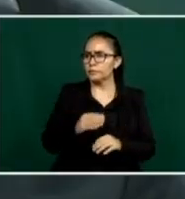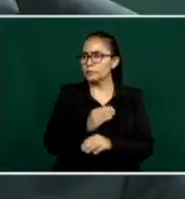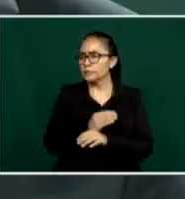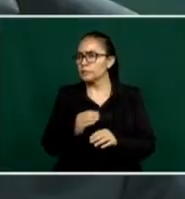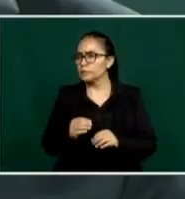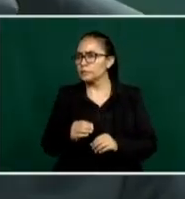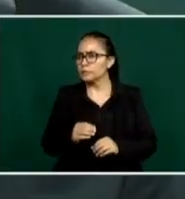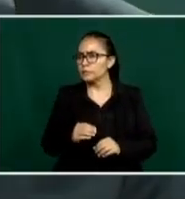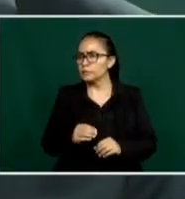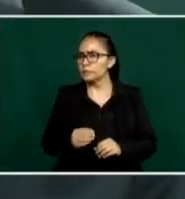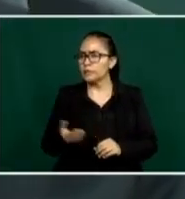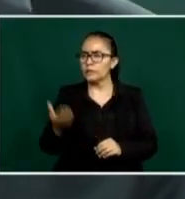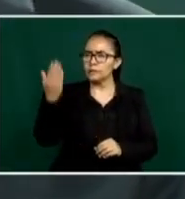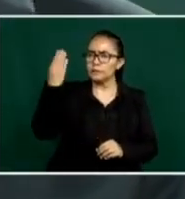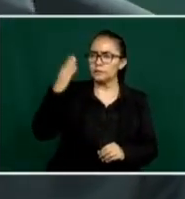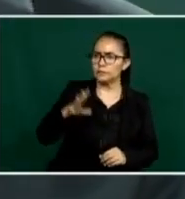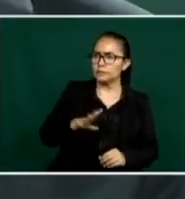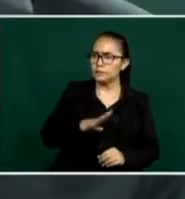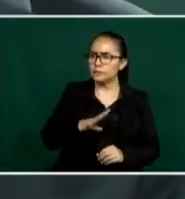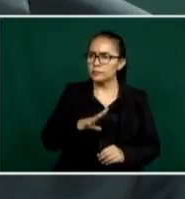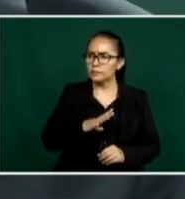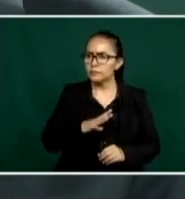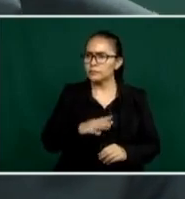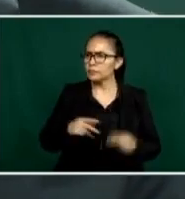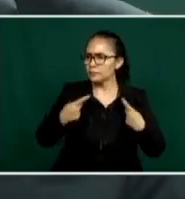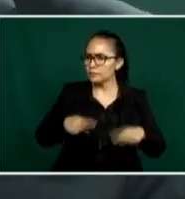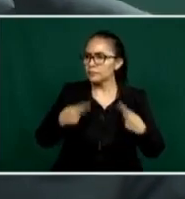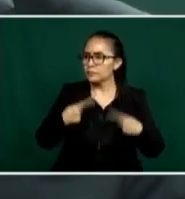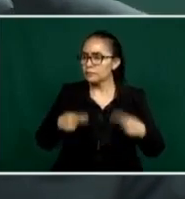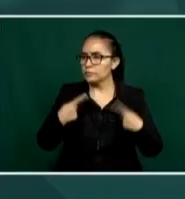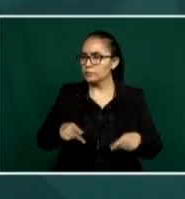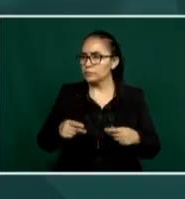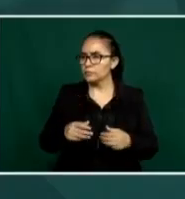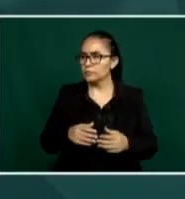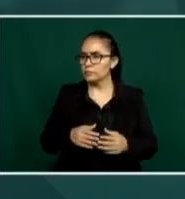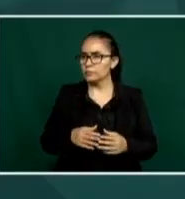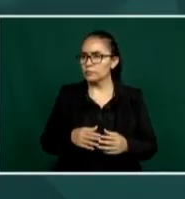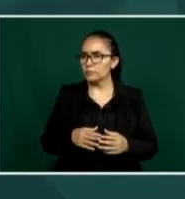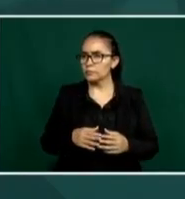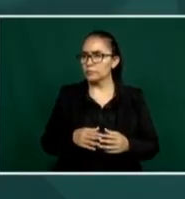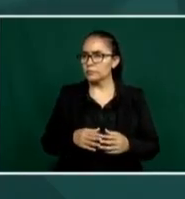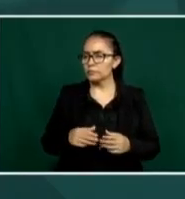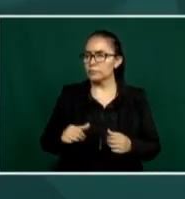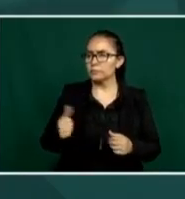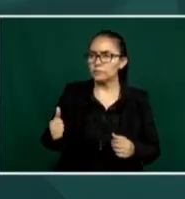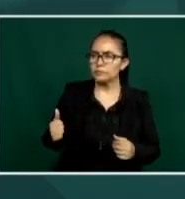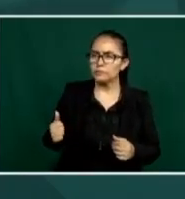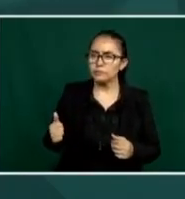que habían personas con despachos